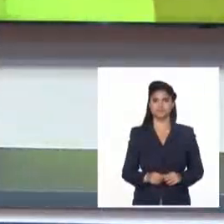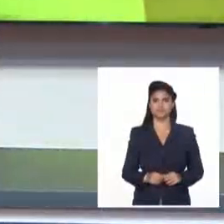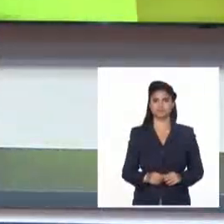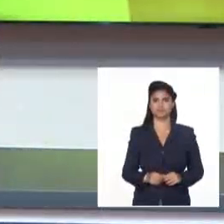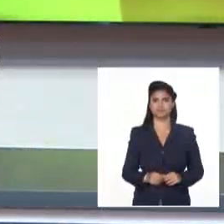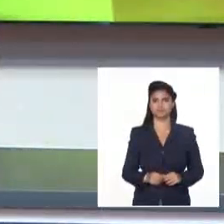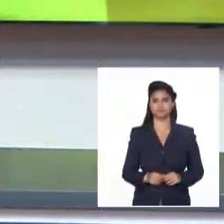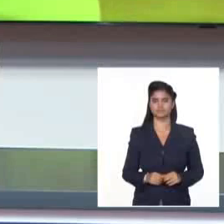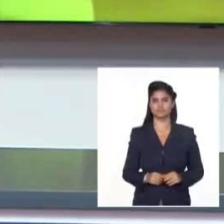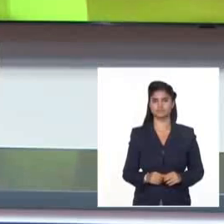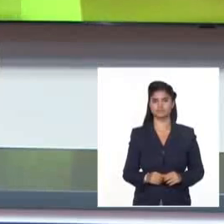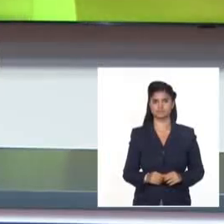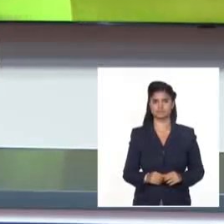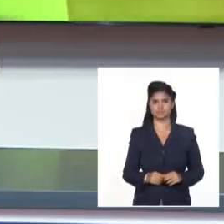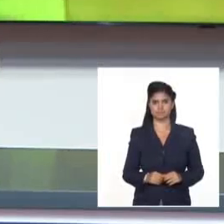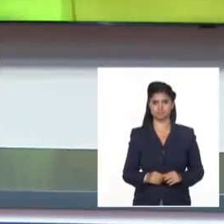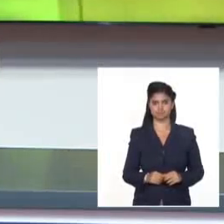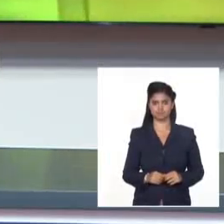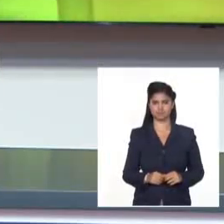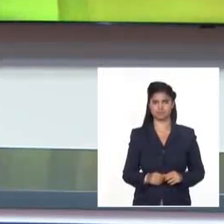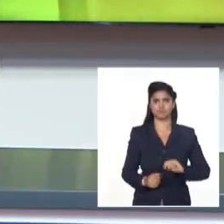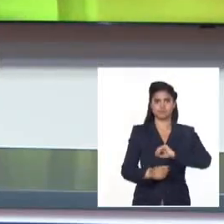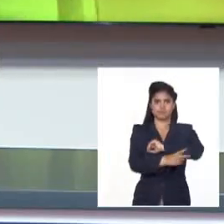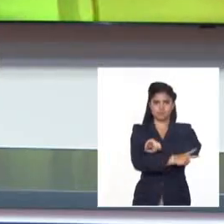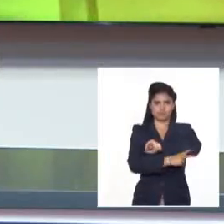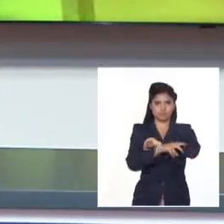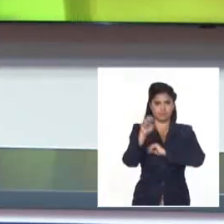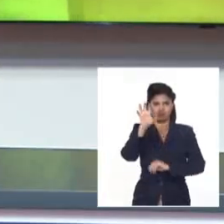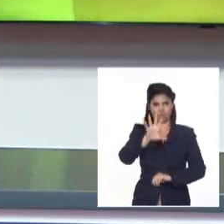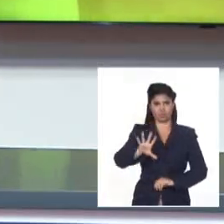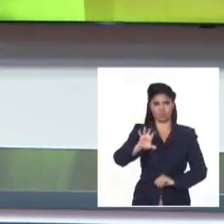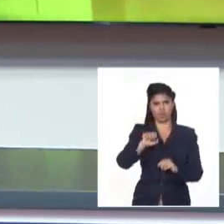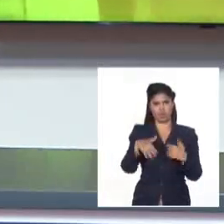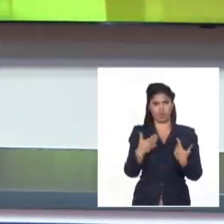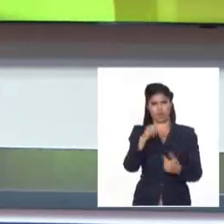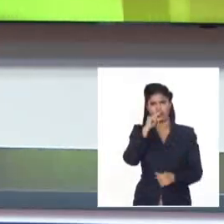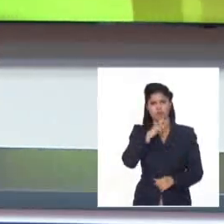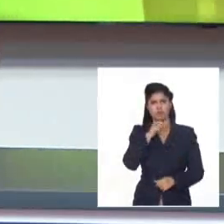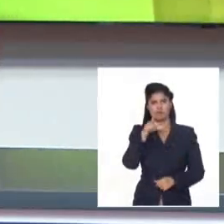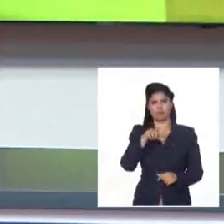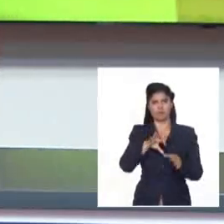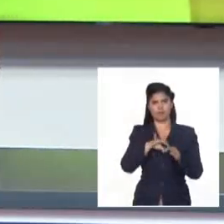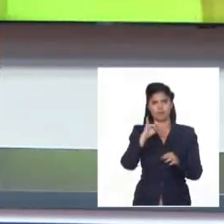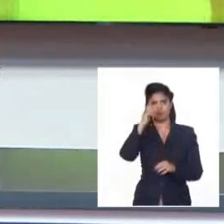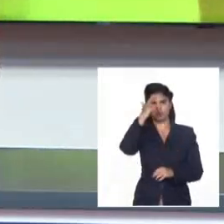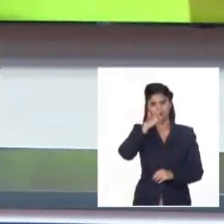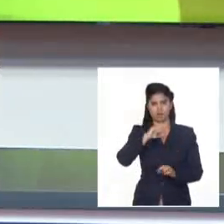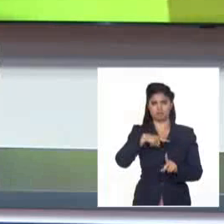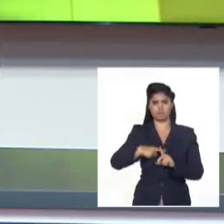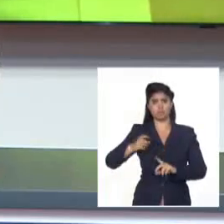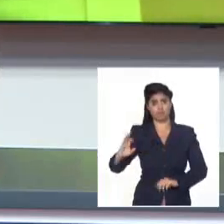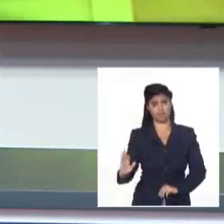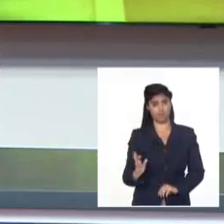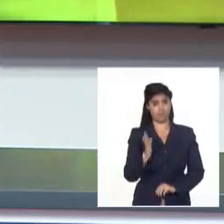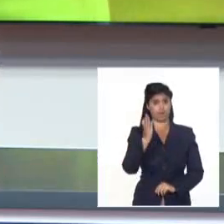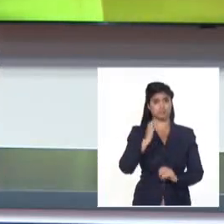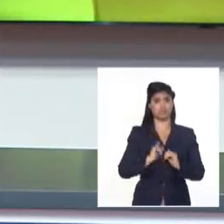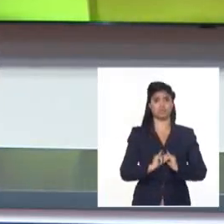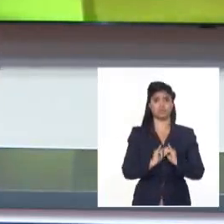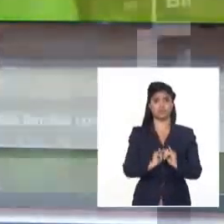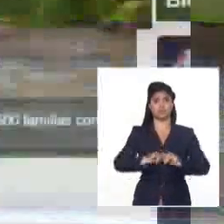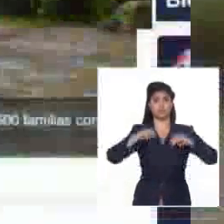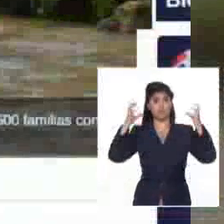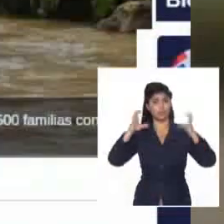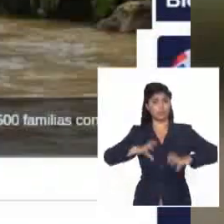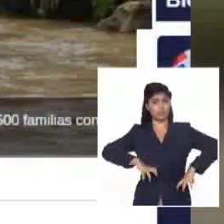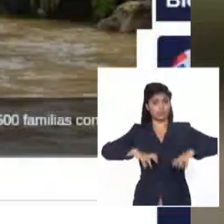Varios países europeos, como Bélgica y Francia, reportaron este fin de semana graves inundaciones a causa de las lluvias de las últimas jornadas. Por